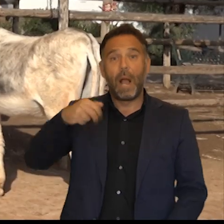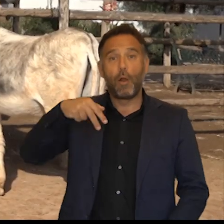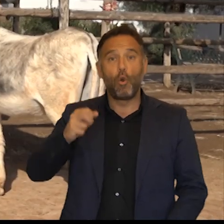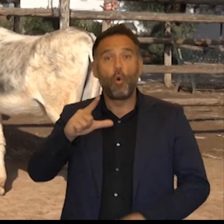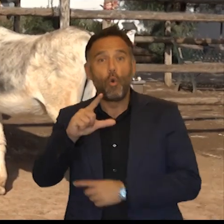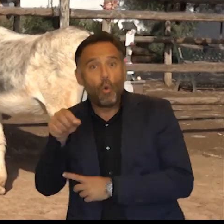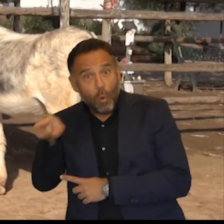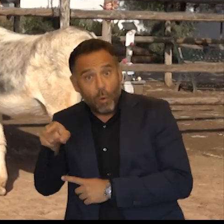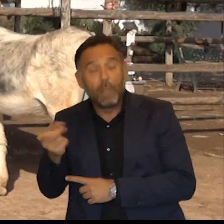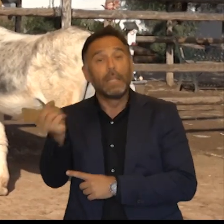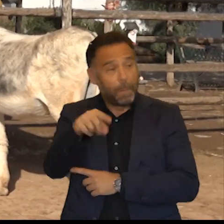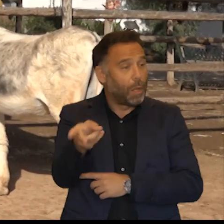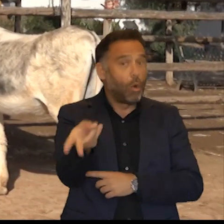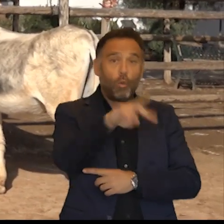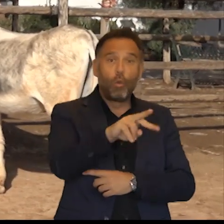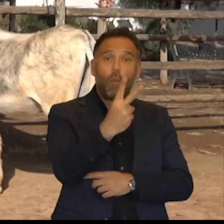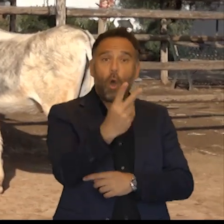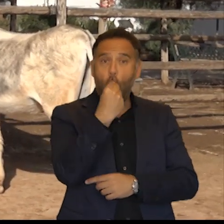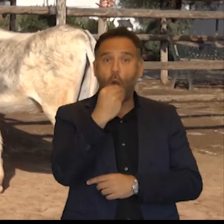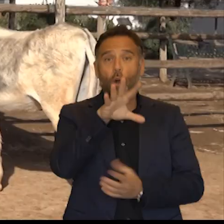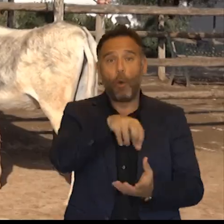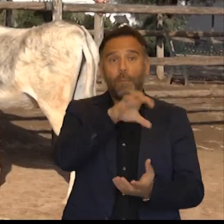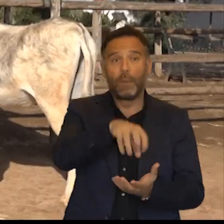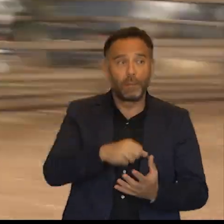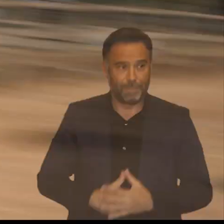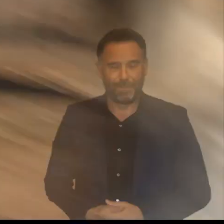Manolo Barboso. Y mira los dos que te están comiendo la...